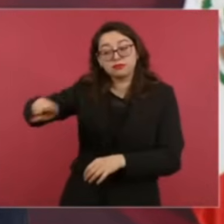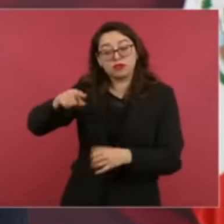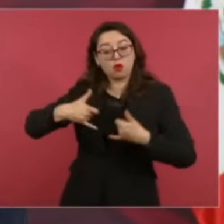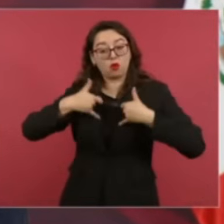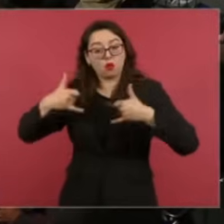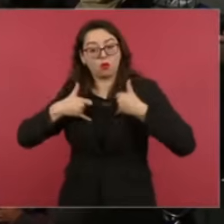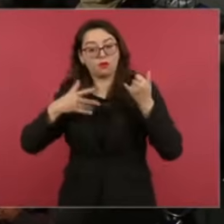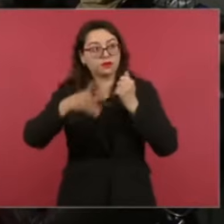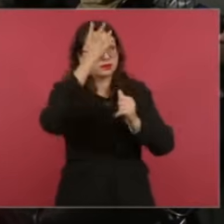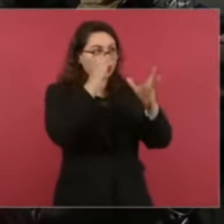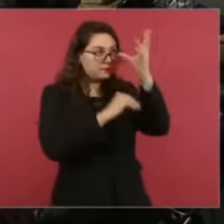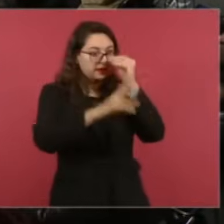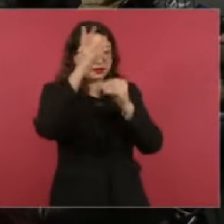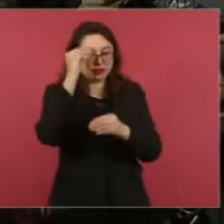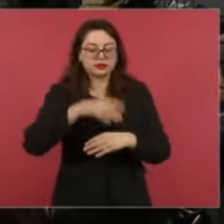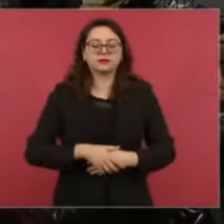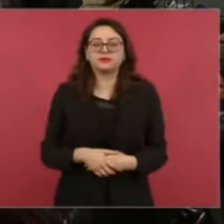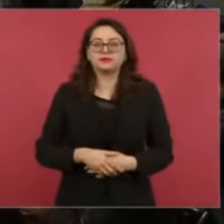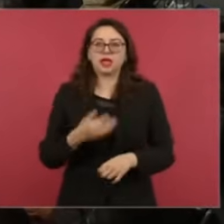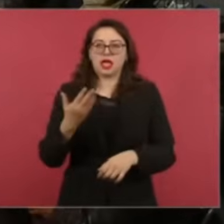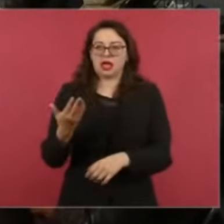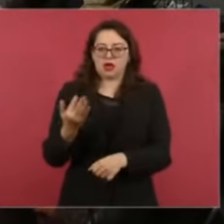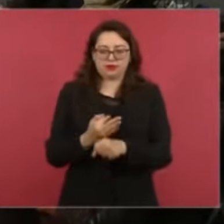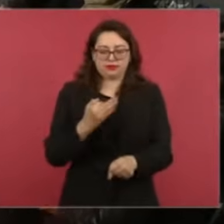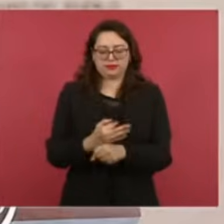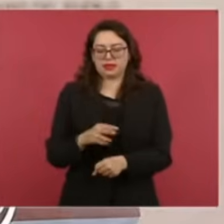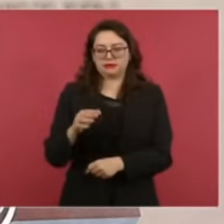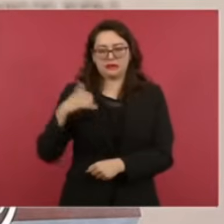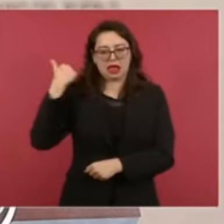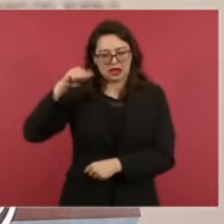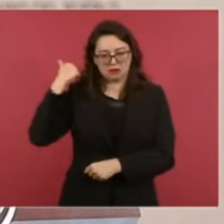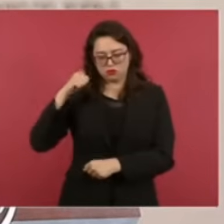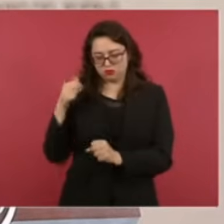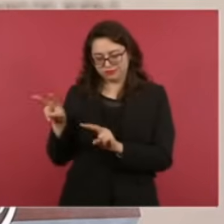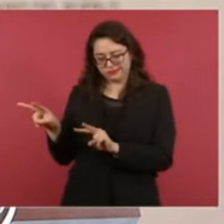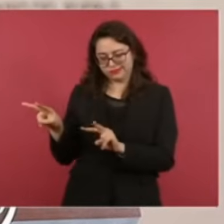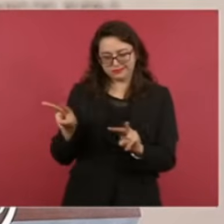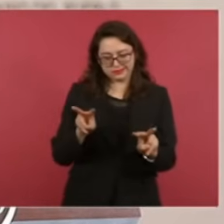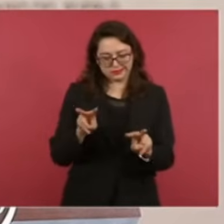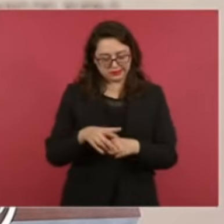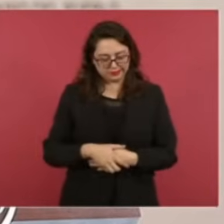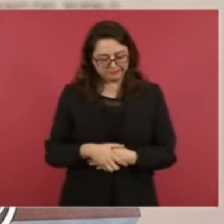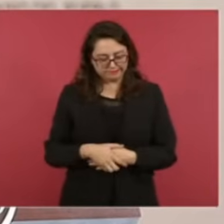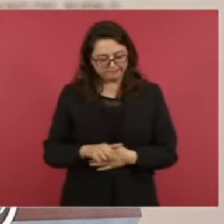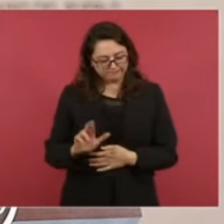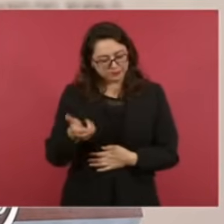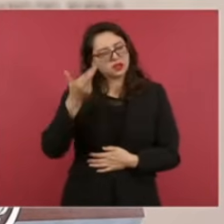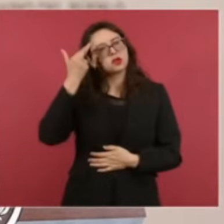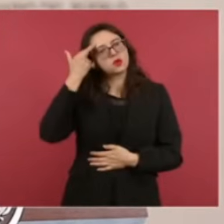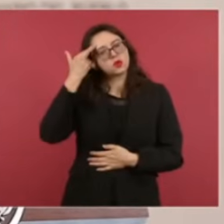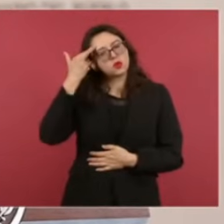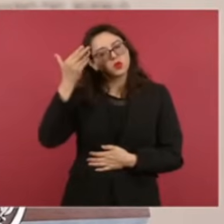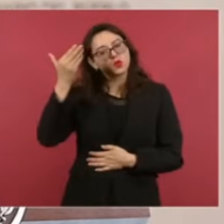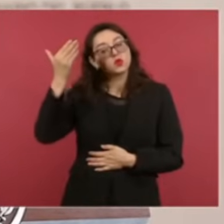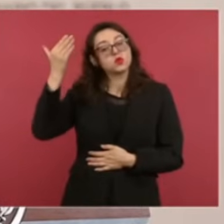Esto para los jóvenes, ¿no? ¿Por qué no pones el plano de Acapulco? De los negocios de la época de Salinas